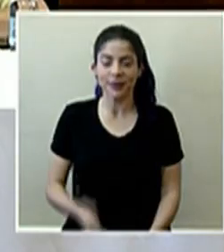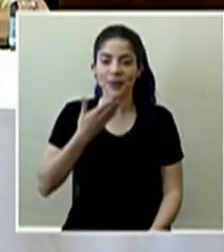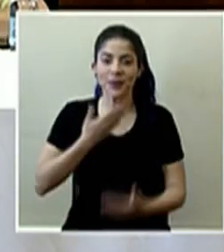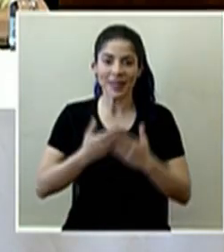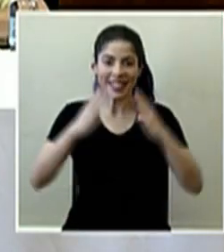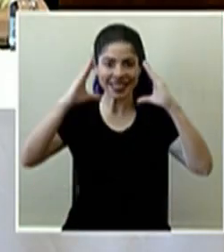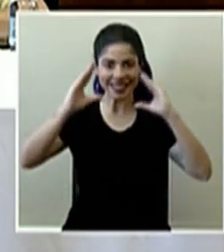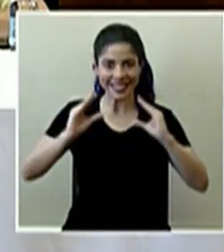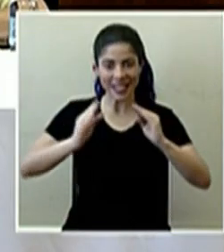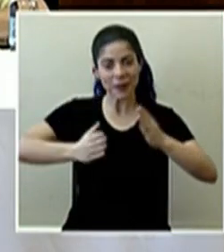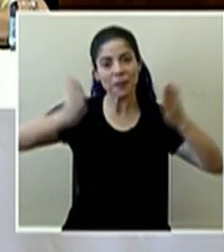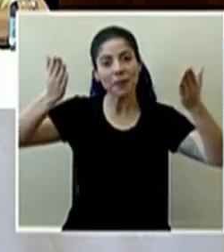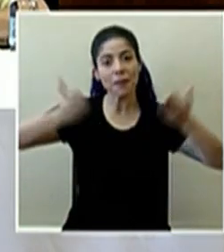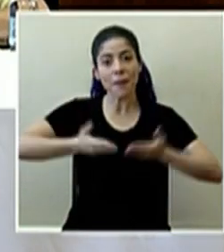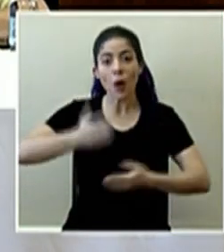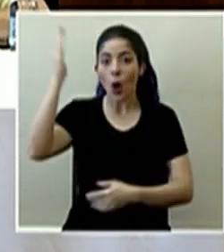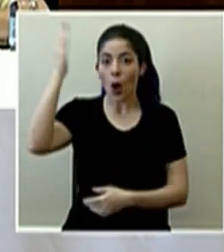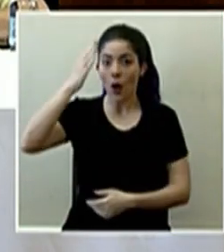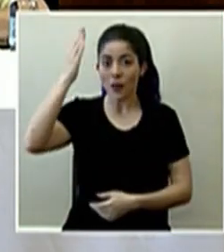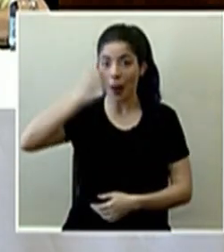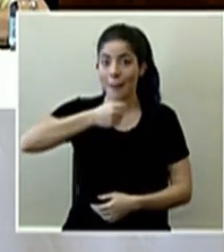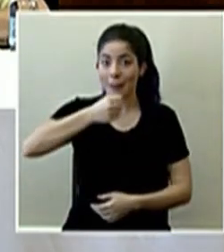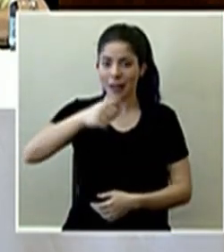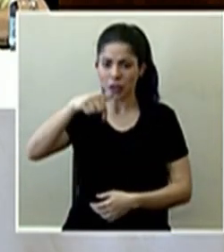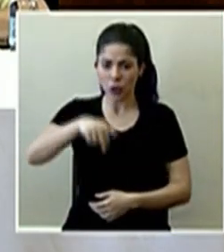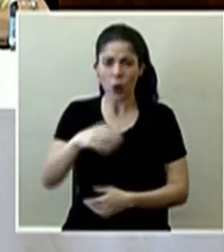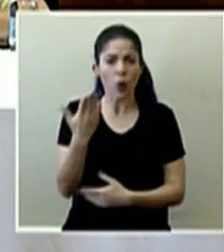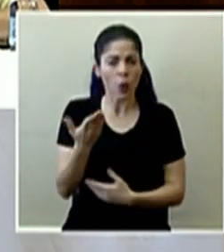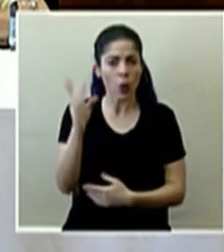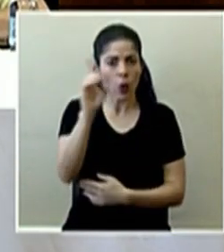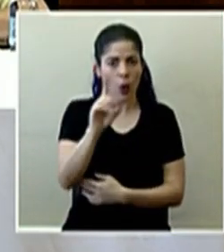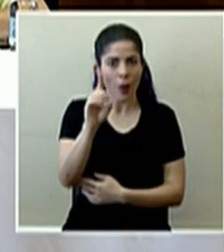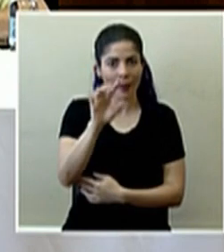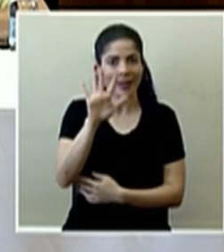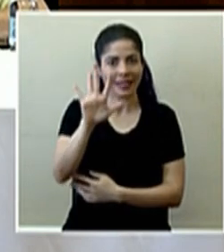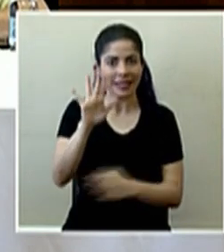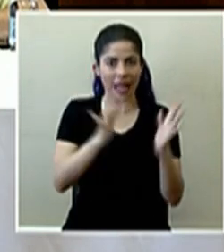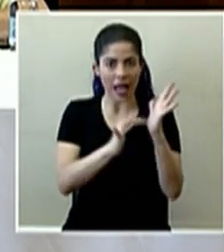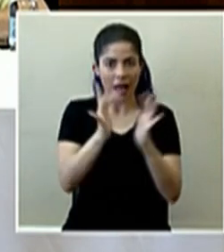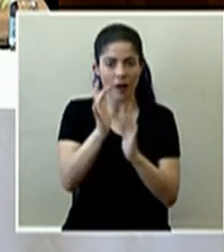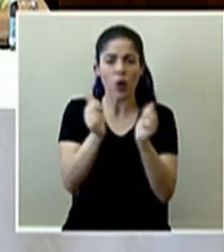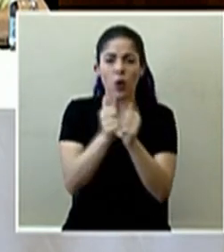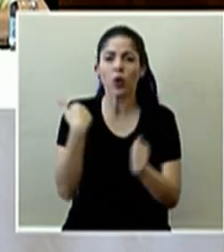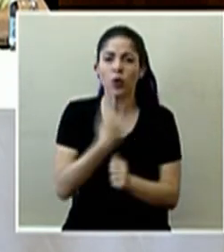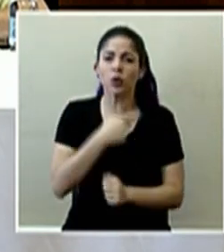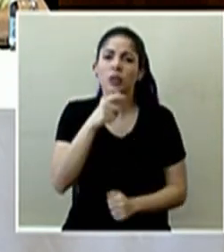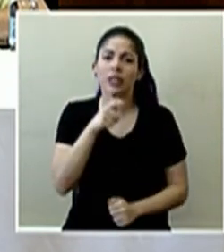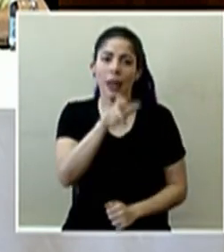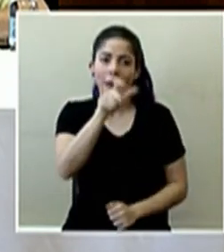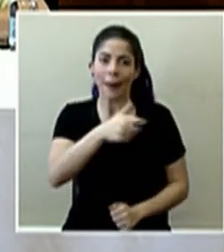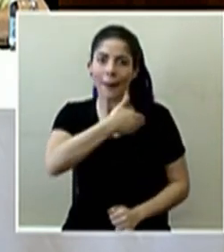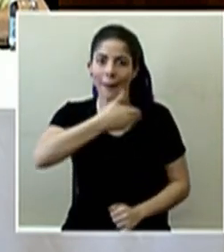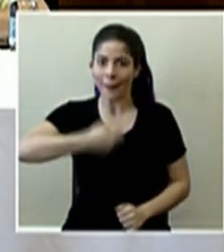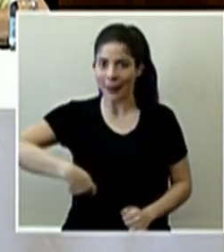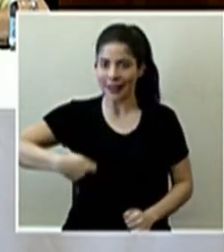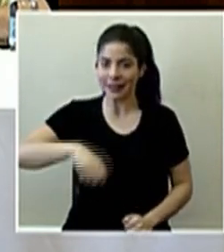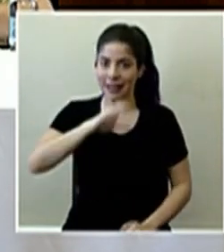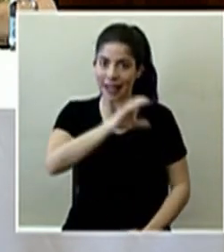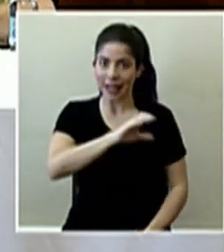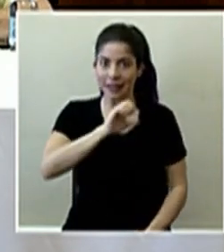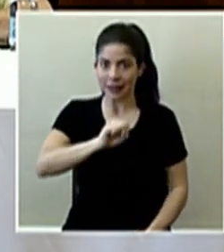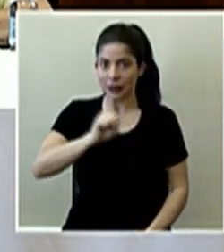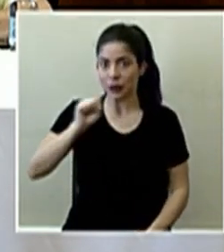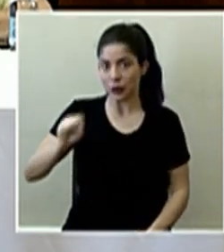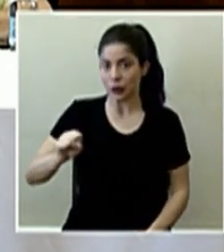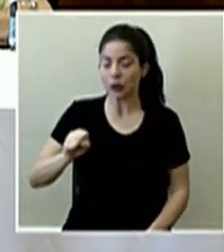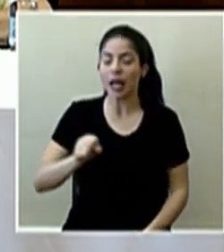Buenas tardes y bienvenidos a esta conferencia de prensa de hoy domingo 5 de abril. Nos acompaña el presidente ejecutivo de la Caja Costarricense del Seguro